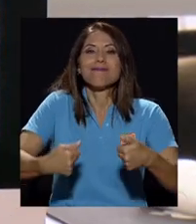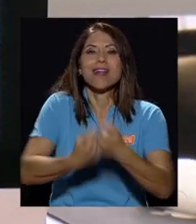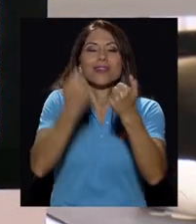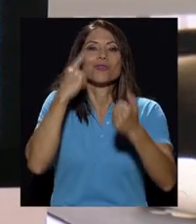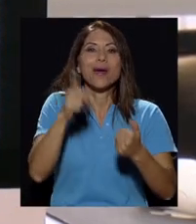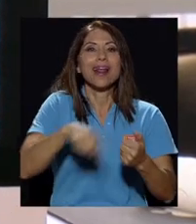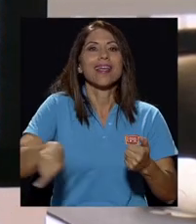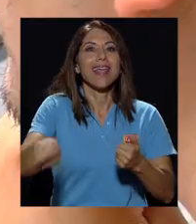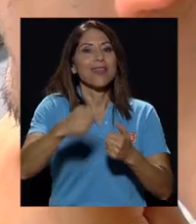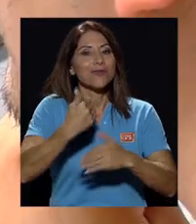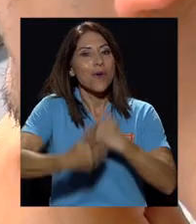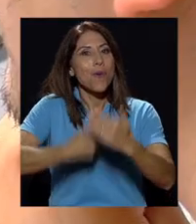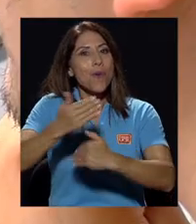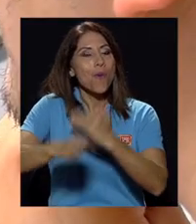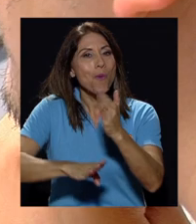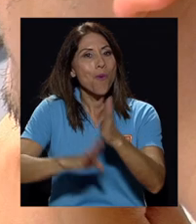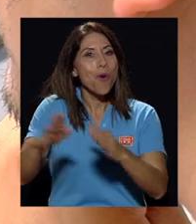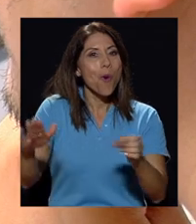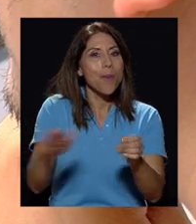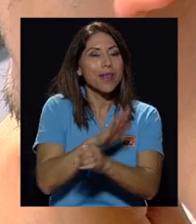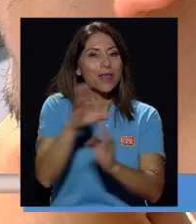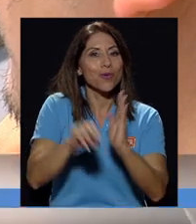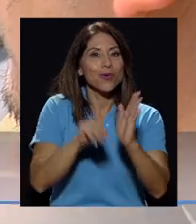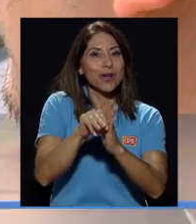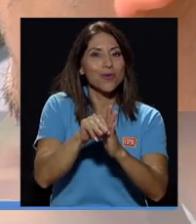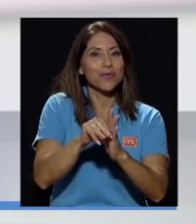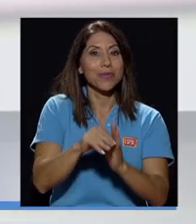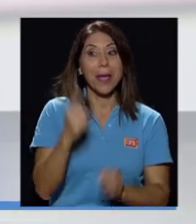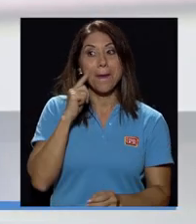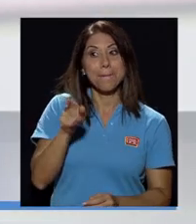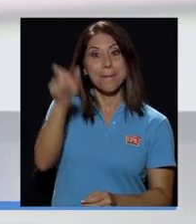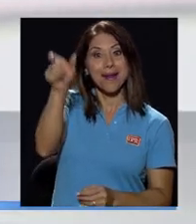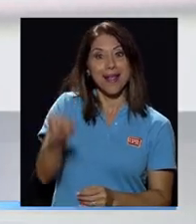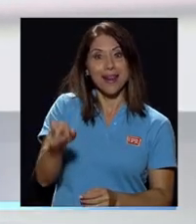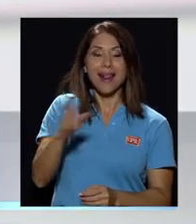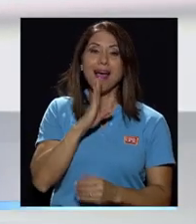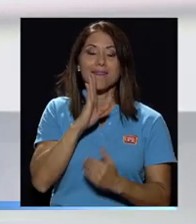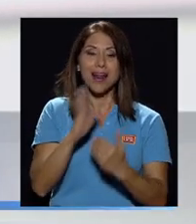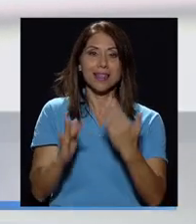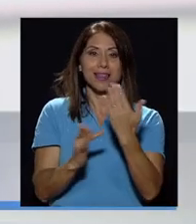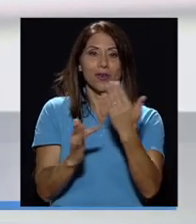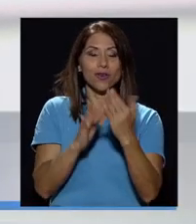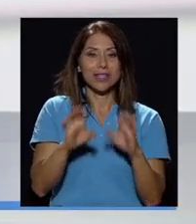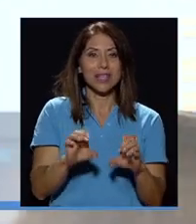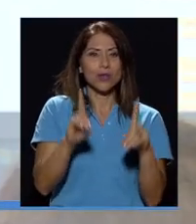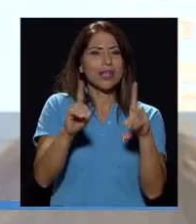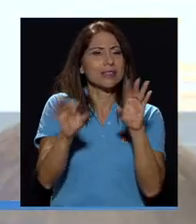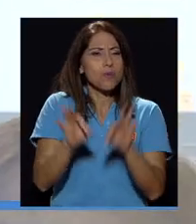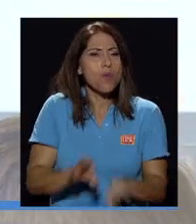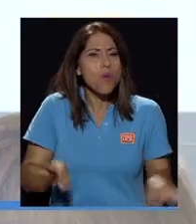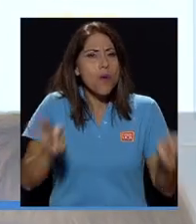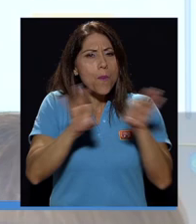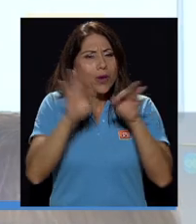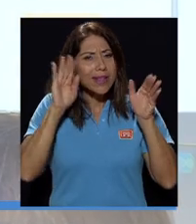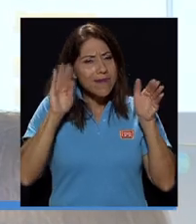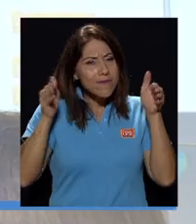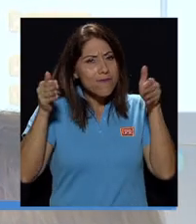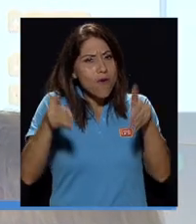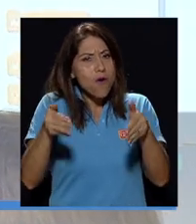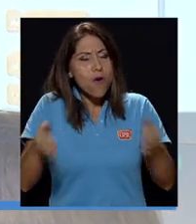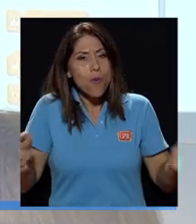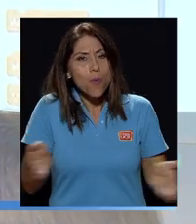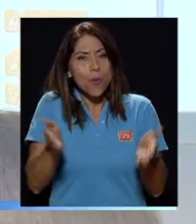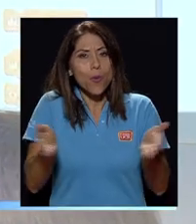el currículum para este investigador vasco un aspecto importante al hablar de tecnologías educativas es enfocarse en